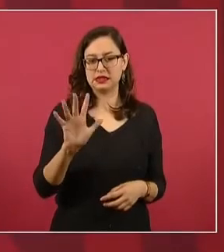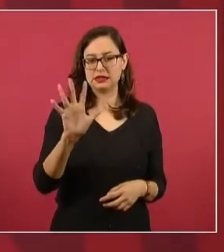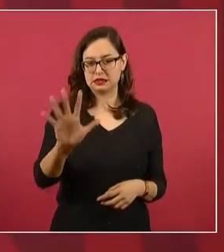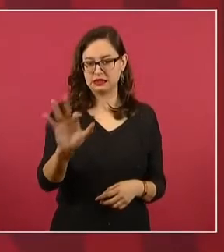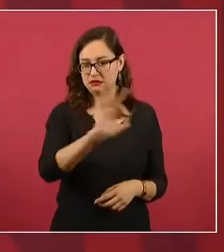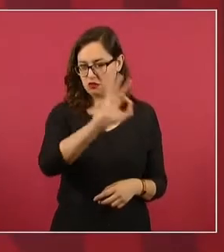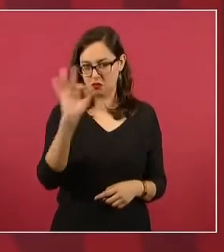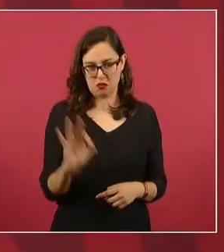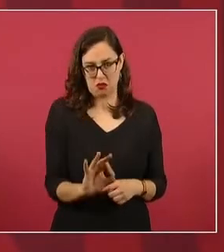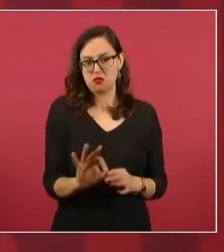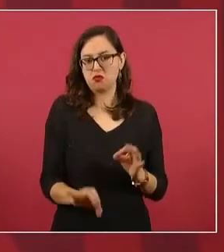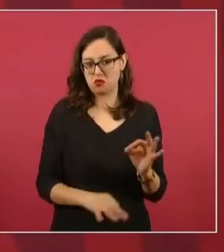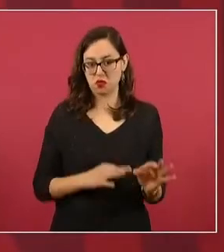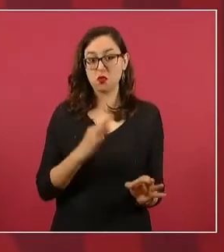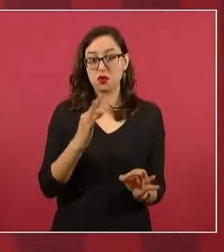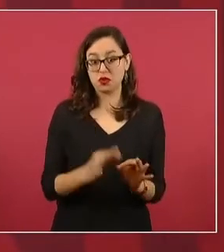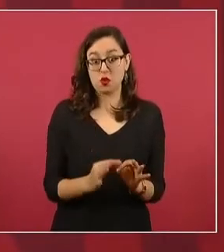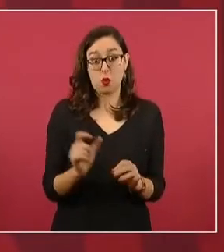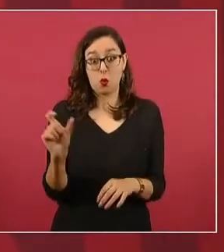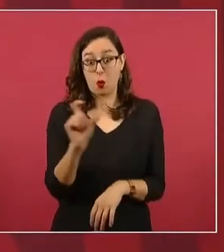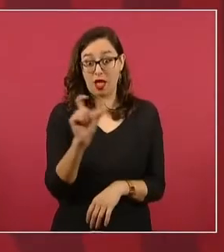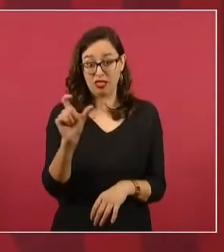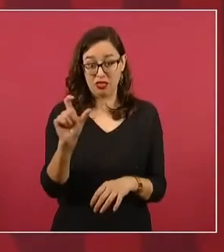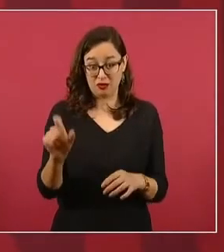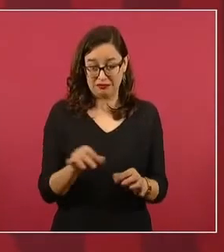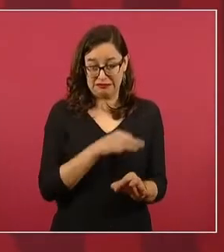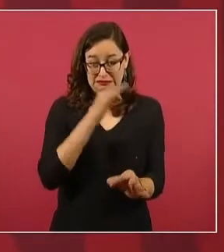Puerto Escondido, nos va a permitir